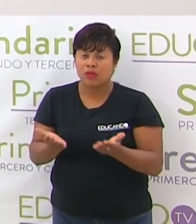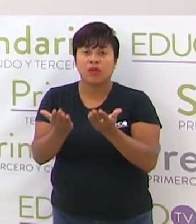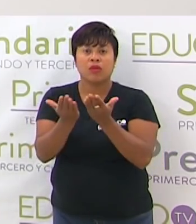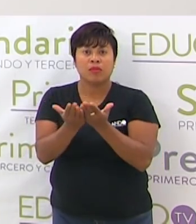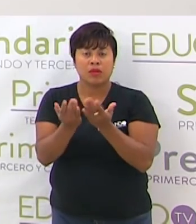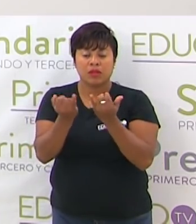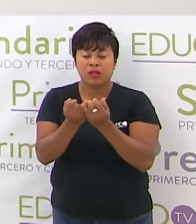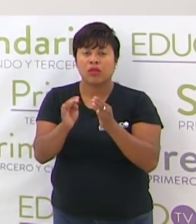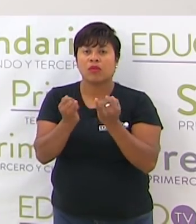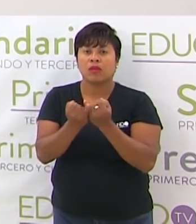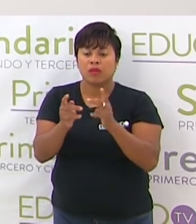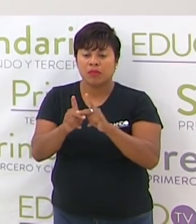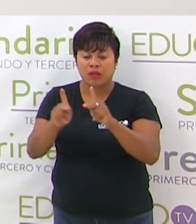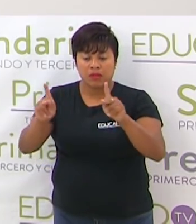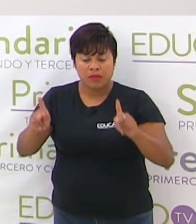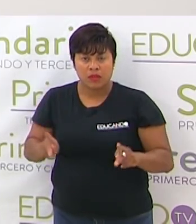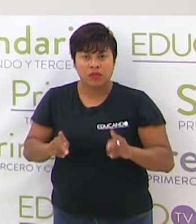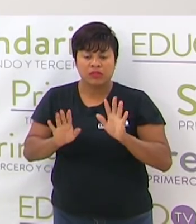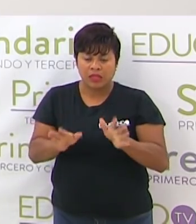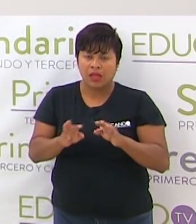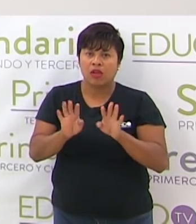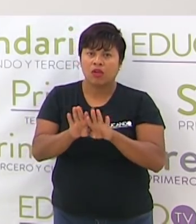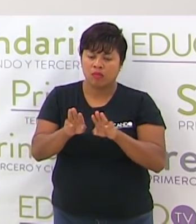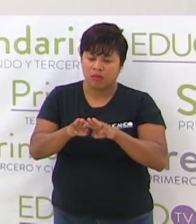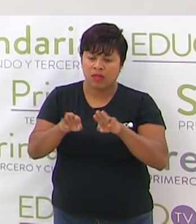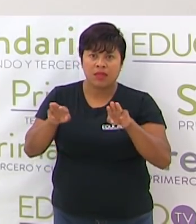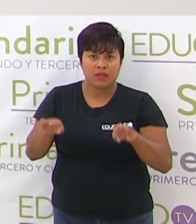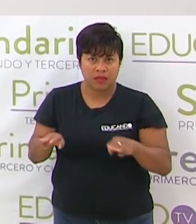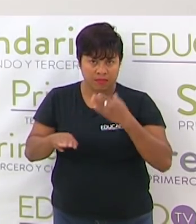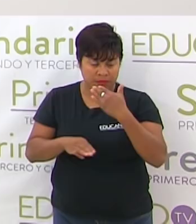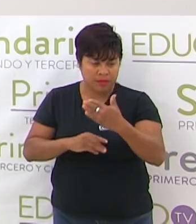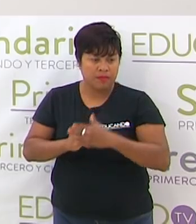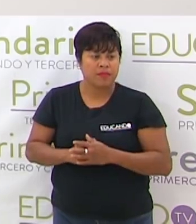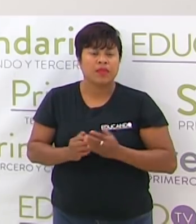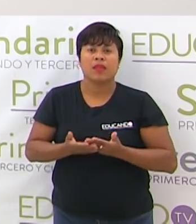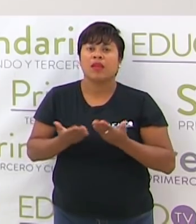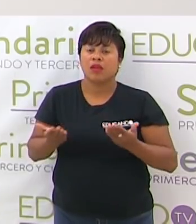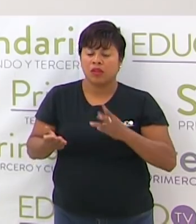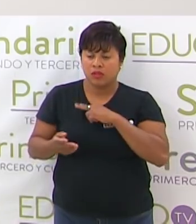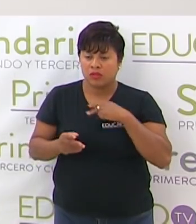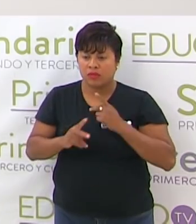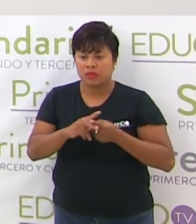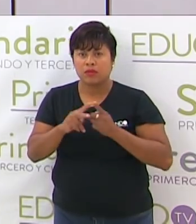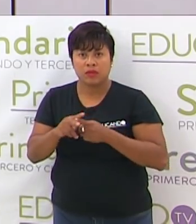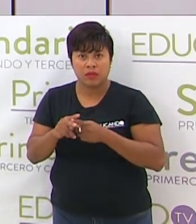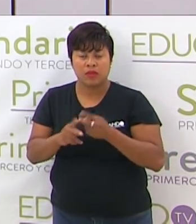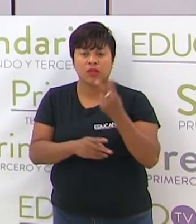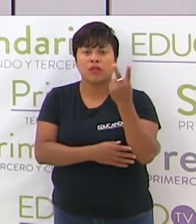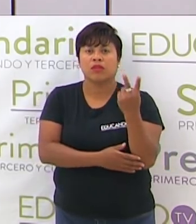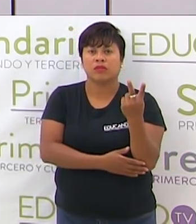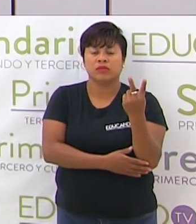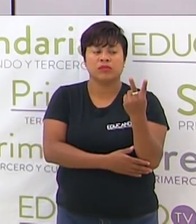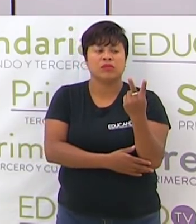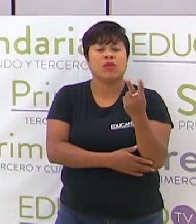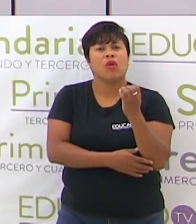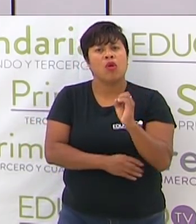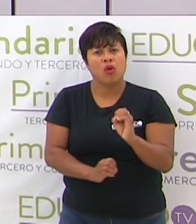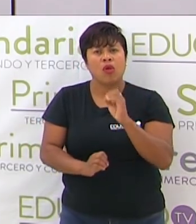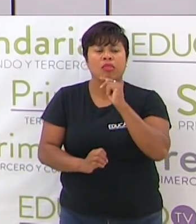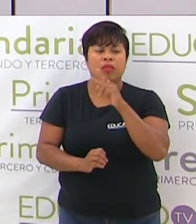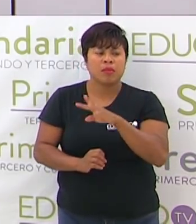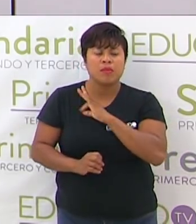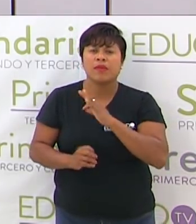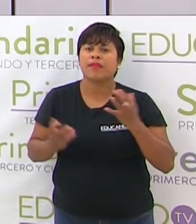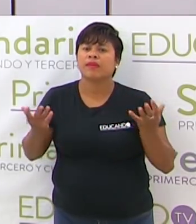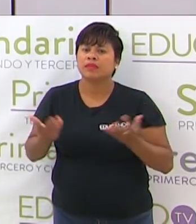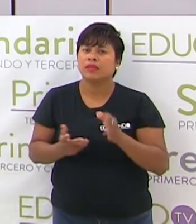comparar los perímetros ya medidos, ¿sí? Bien, entonces vamos a contar 2, o también